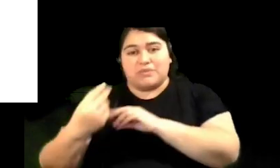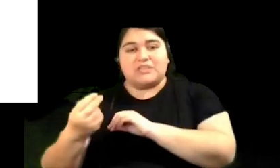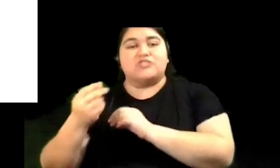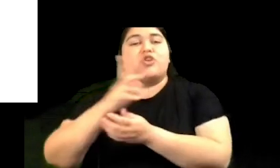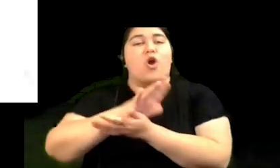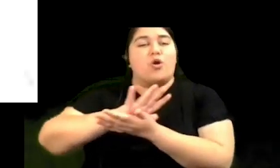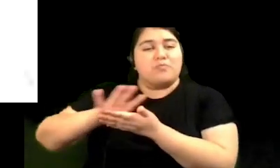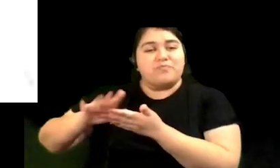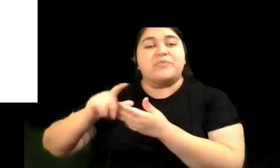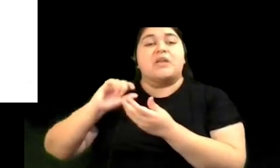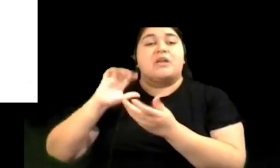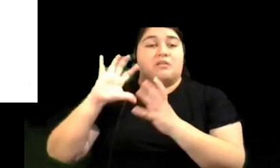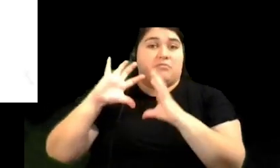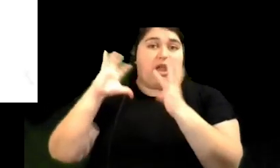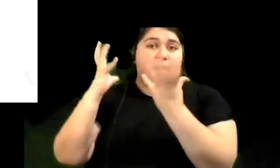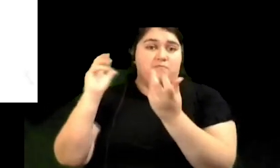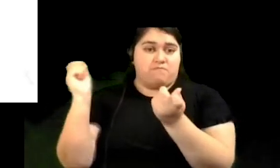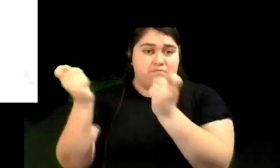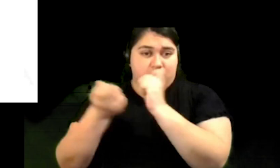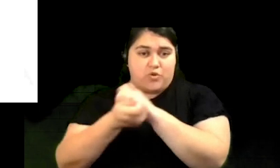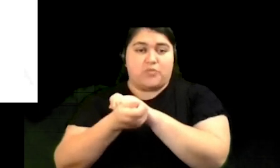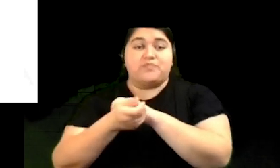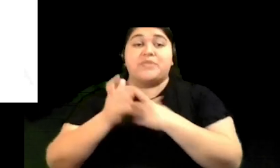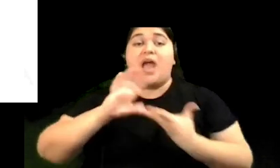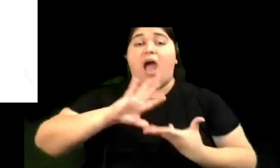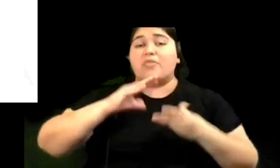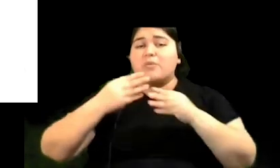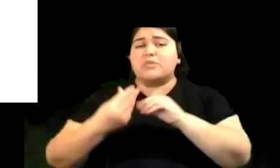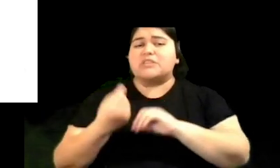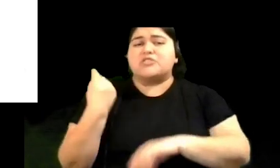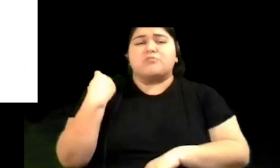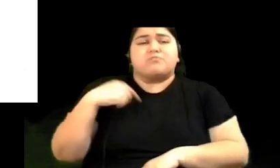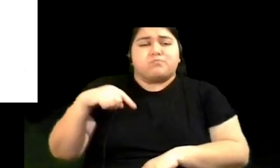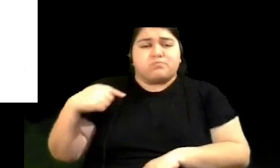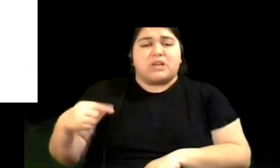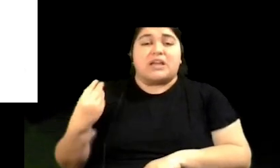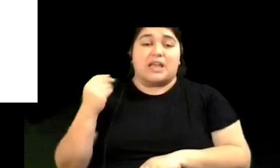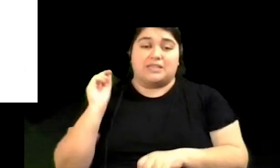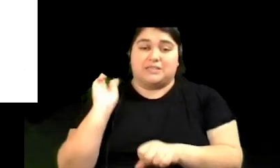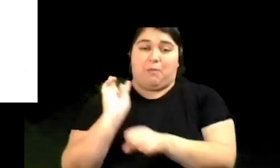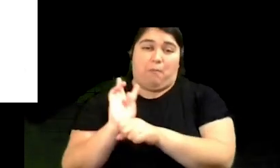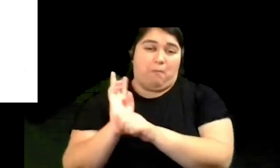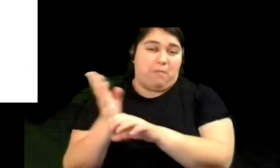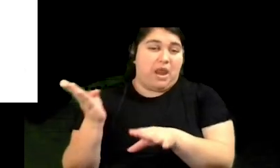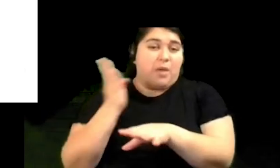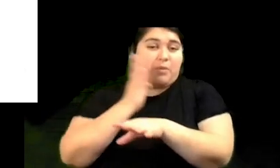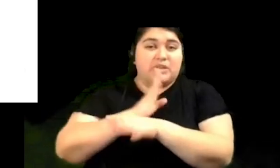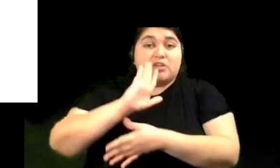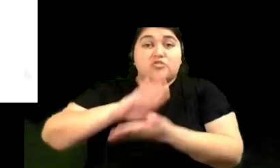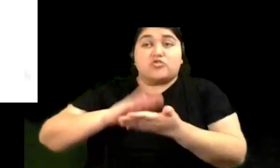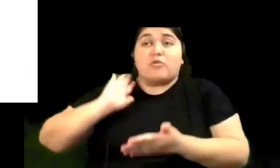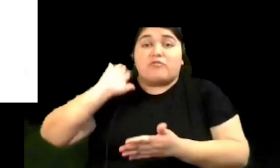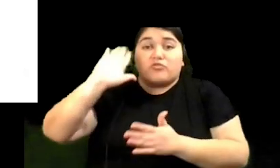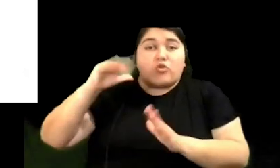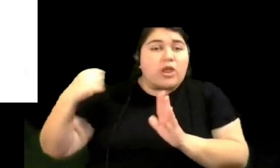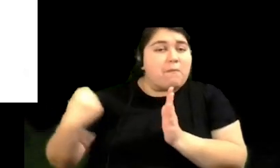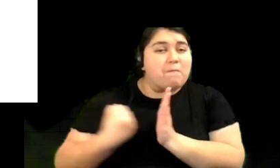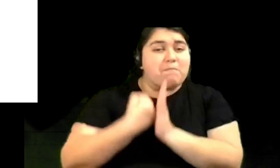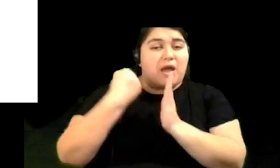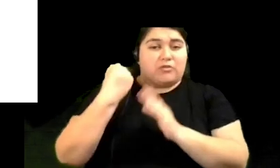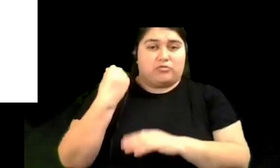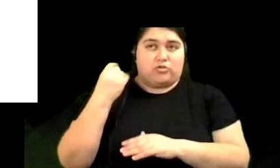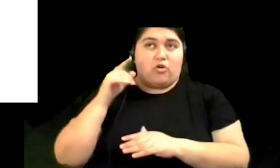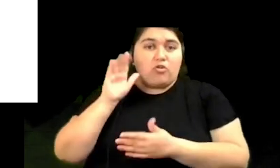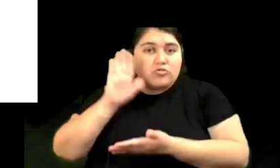cambio climático, ¿está bien? La adaptación, ¿qué se entiende por adaptar? Prevenir, ¿no? Prevenir los impactos futuros que se pueden dar con relación al